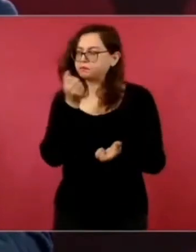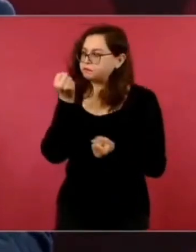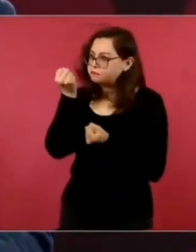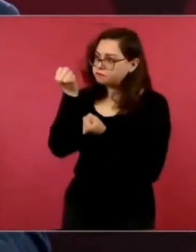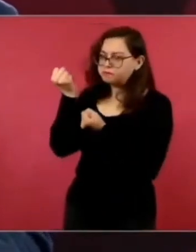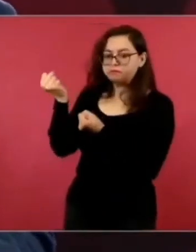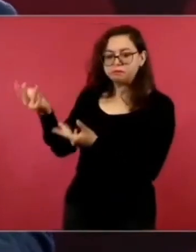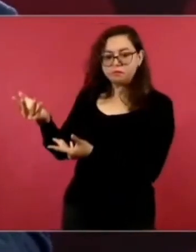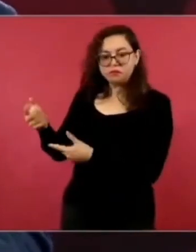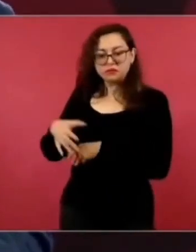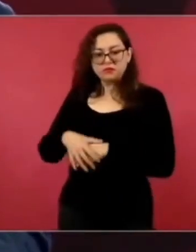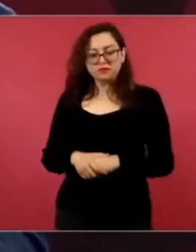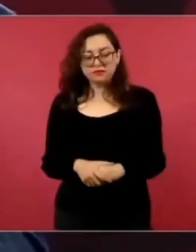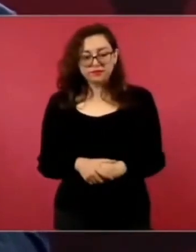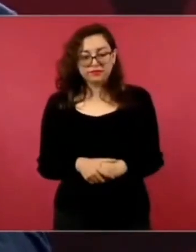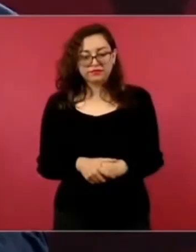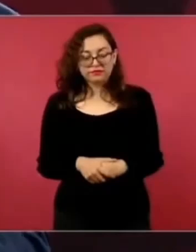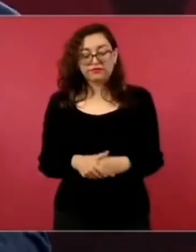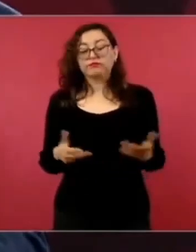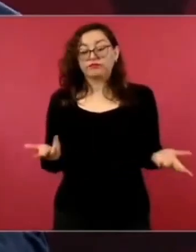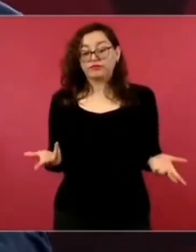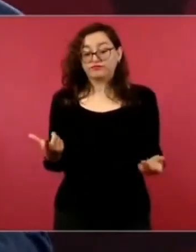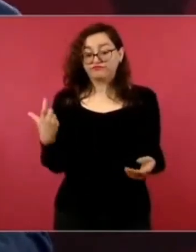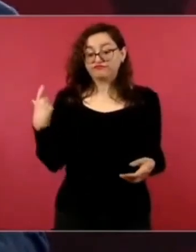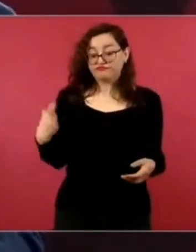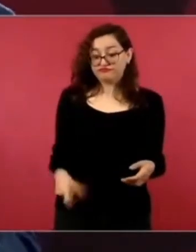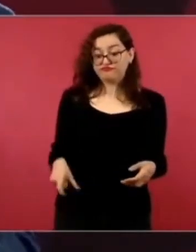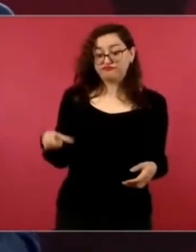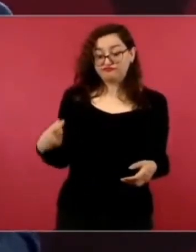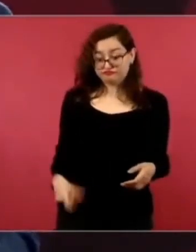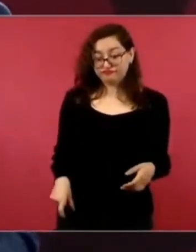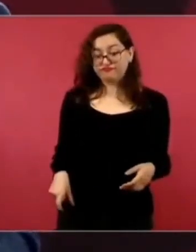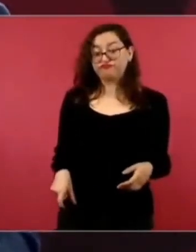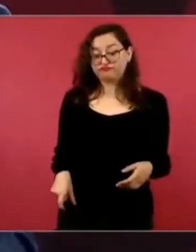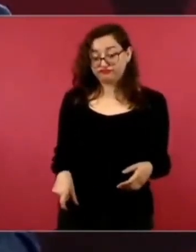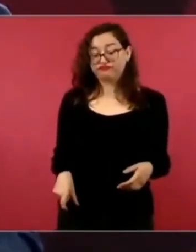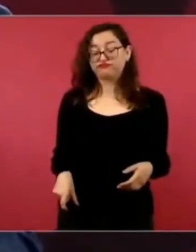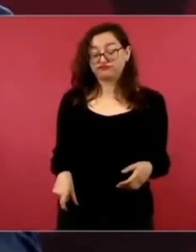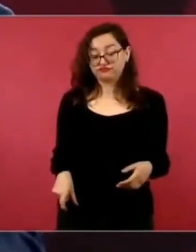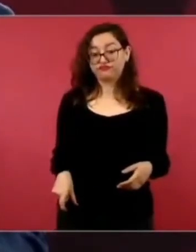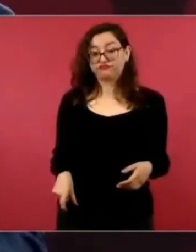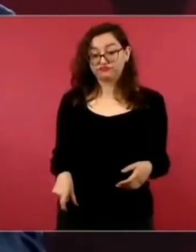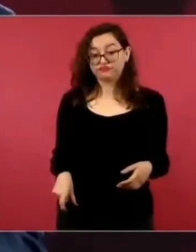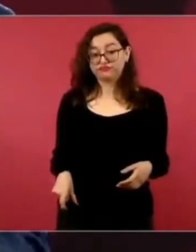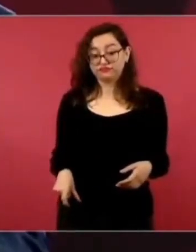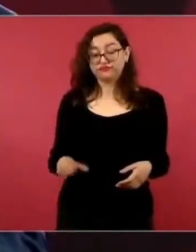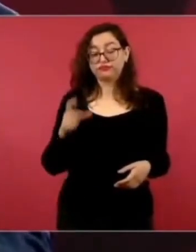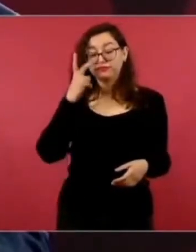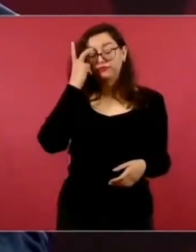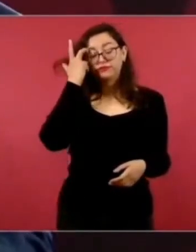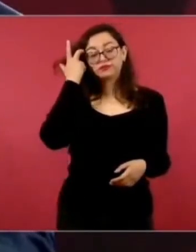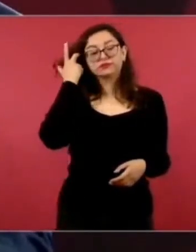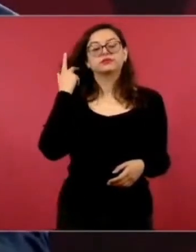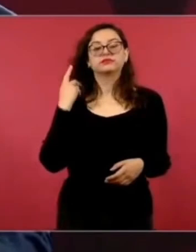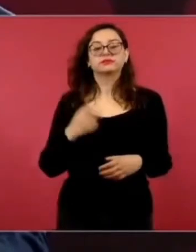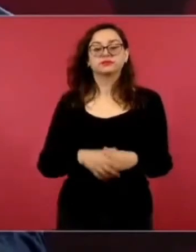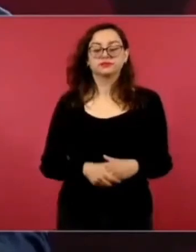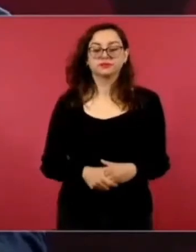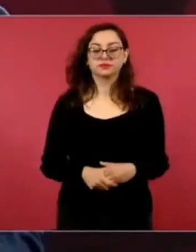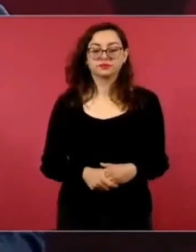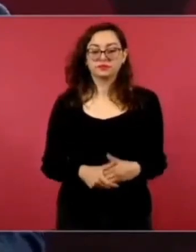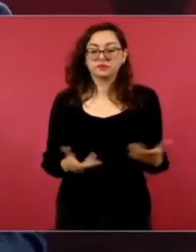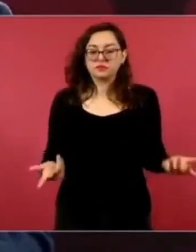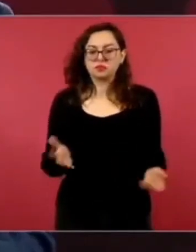Y así se formaron las grandes fortunas. Es muy fácil